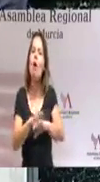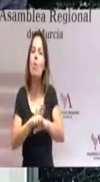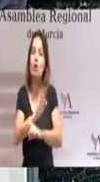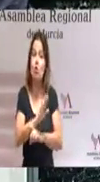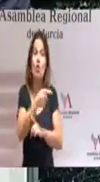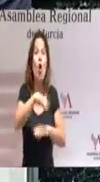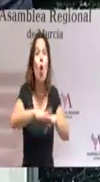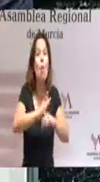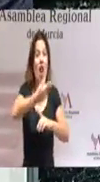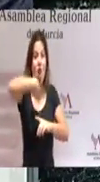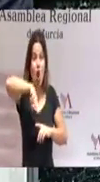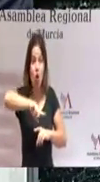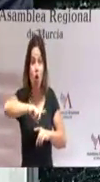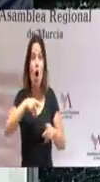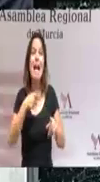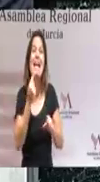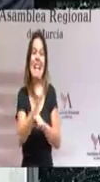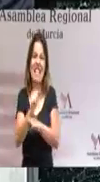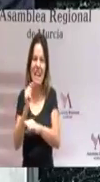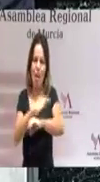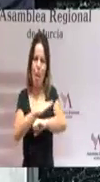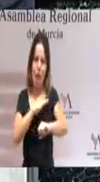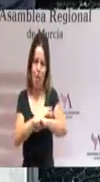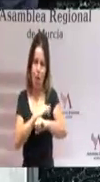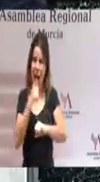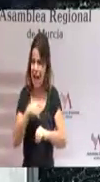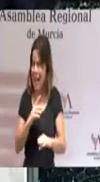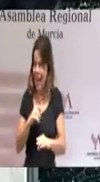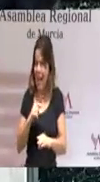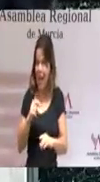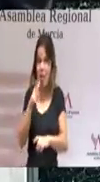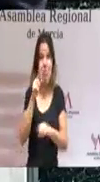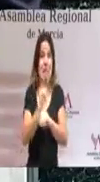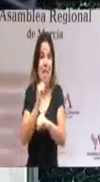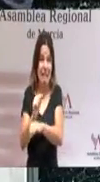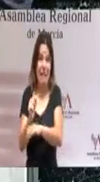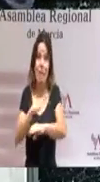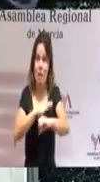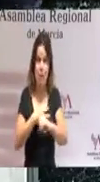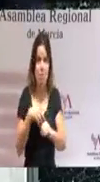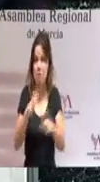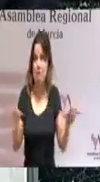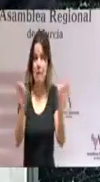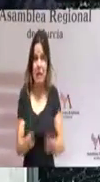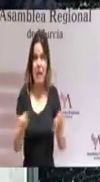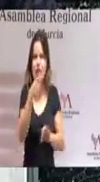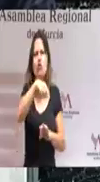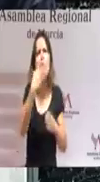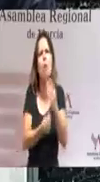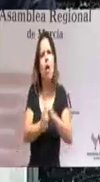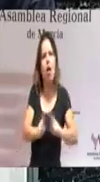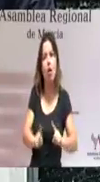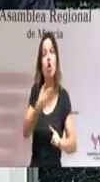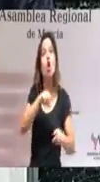nos acusan a todos de criticar el Mar Menor. Aquí nadie critica al Mar Menor. No se equivoquen,